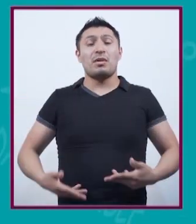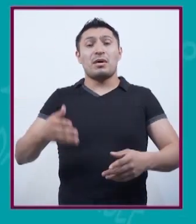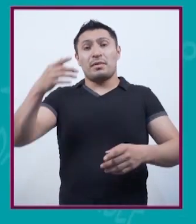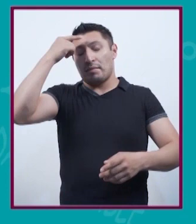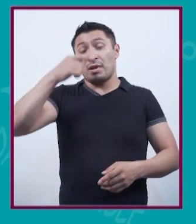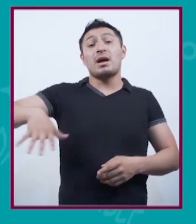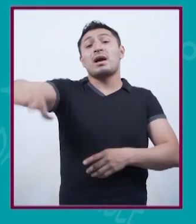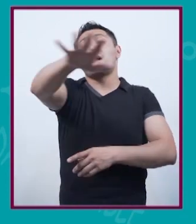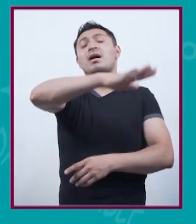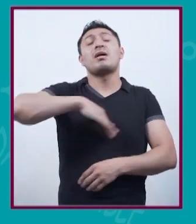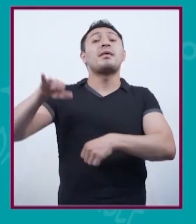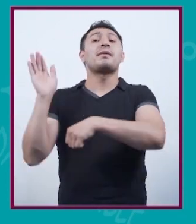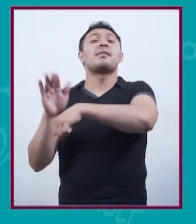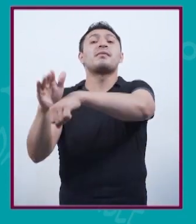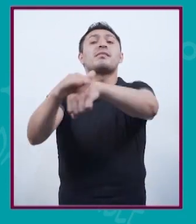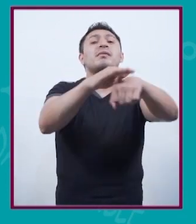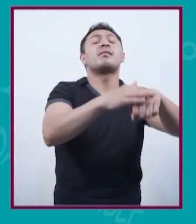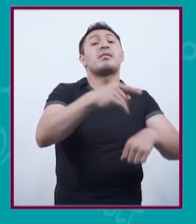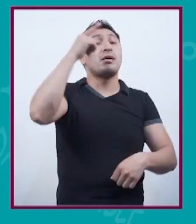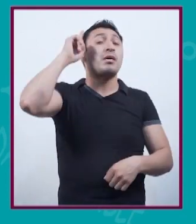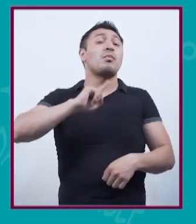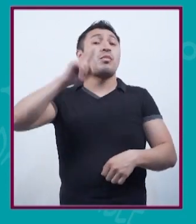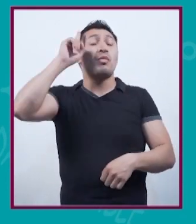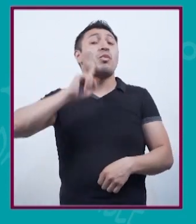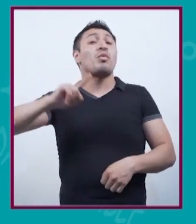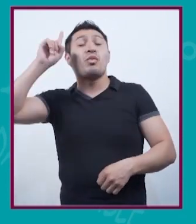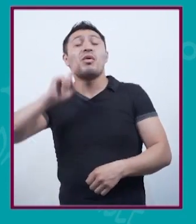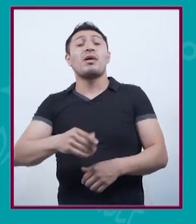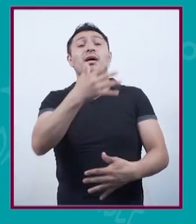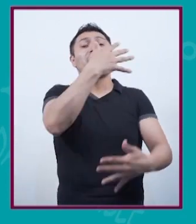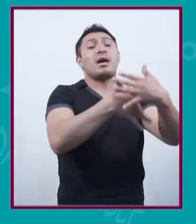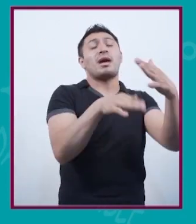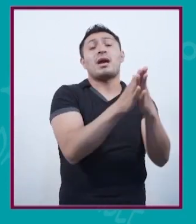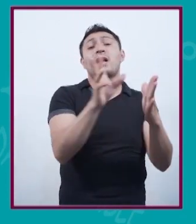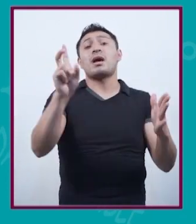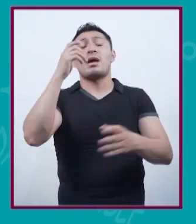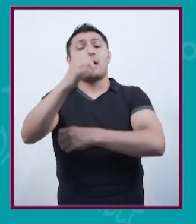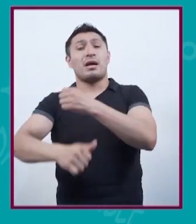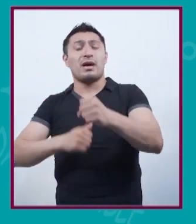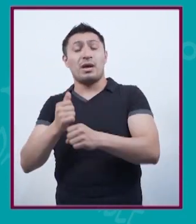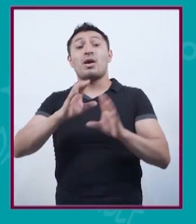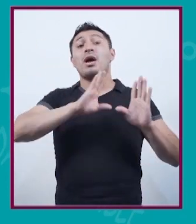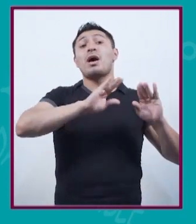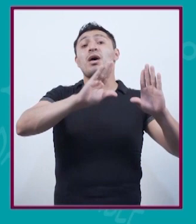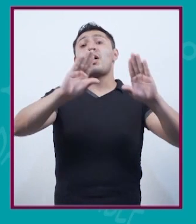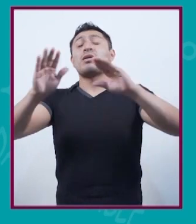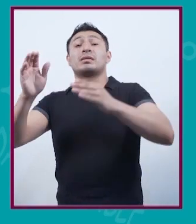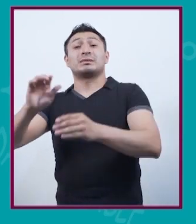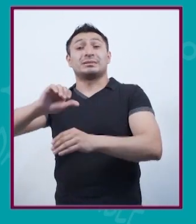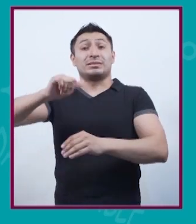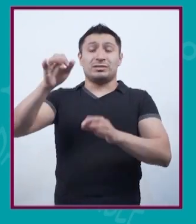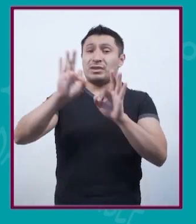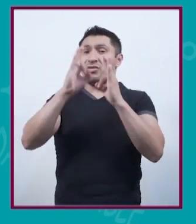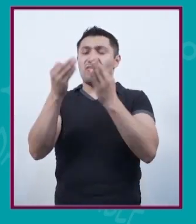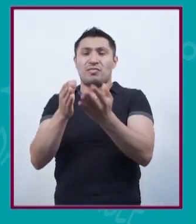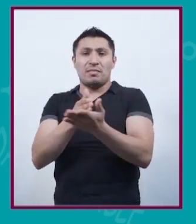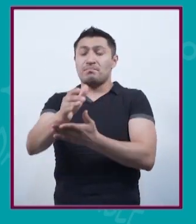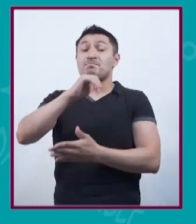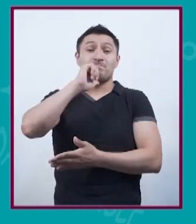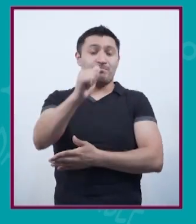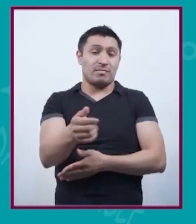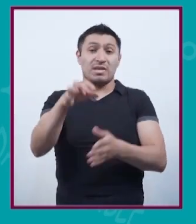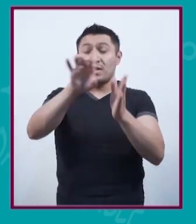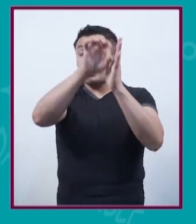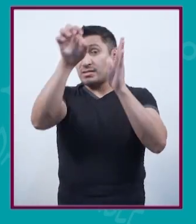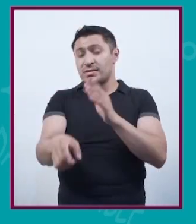obra Lecturas para Mujeres. Se trataba de una obra de corte humanista que pretendía acercar a mujeres de entre 15 y